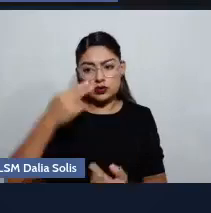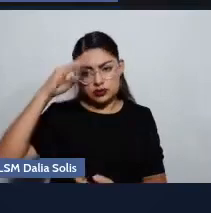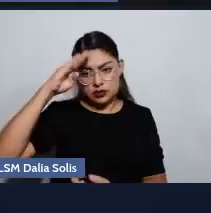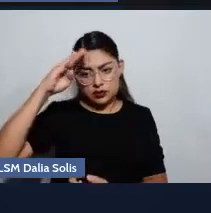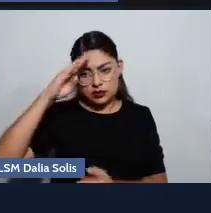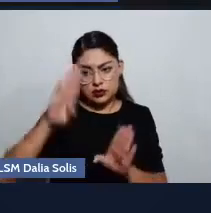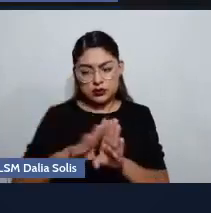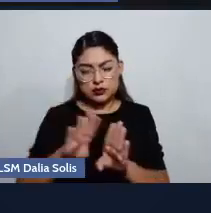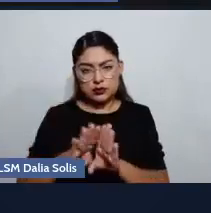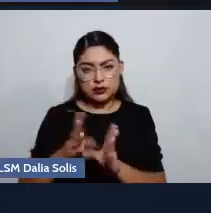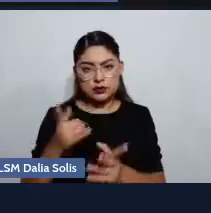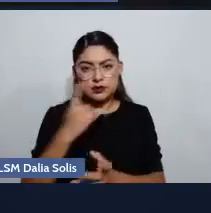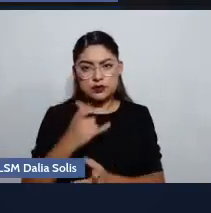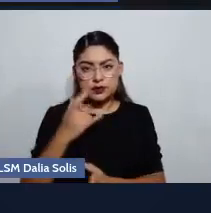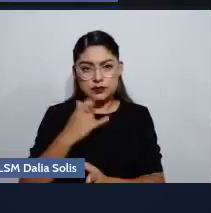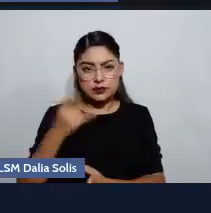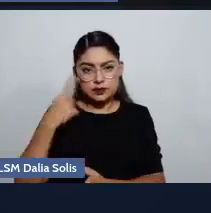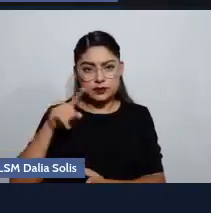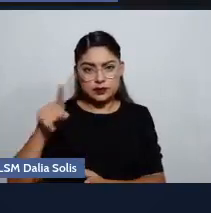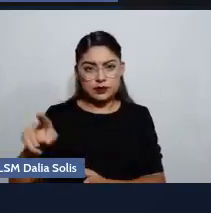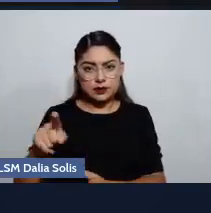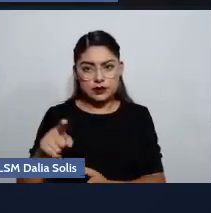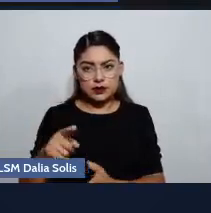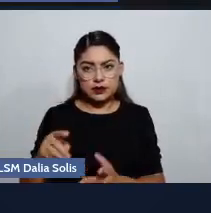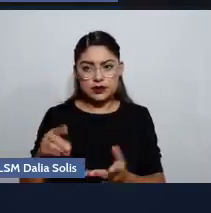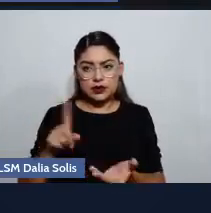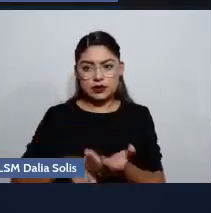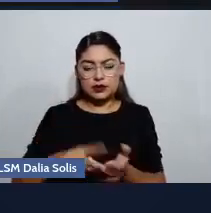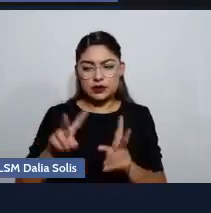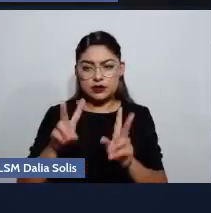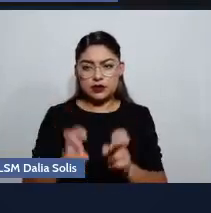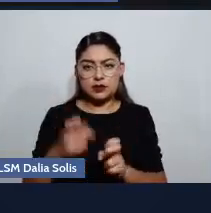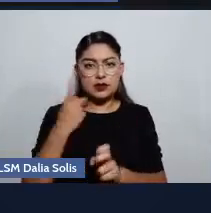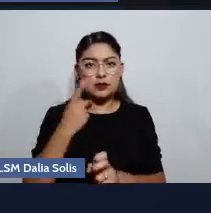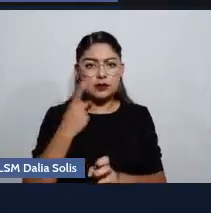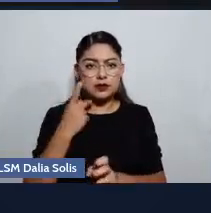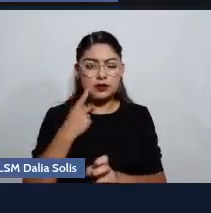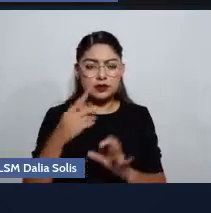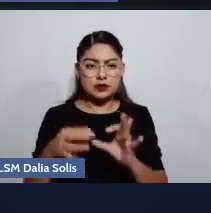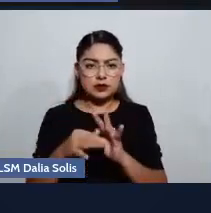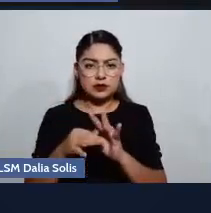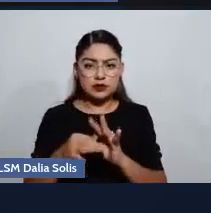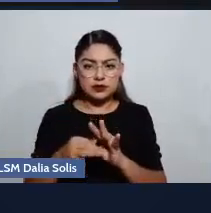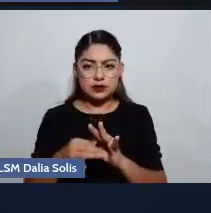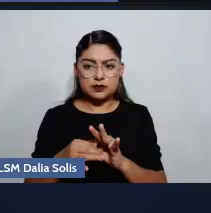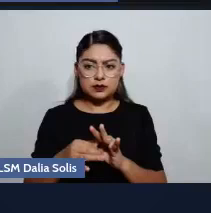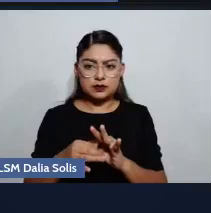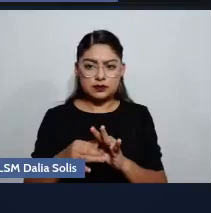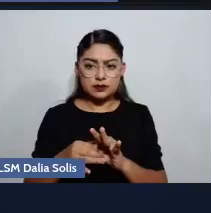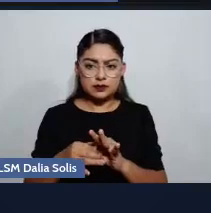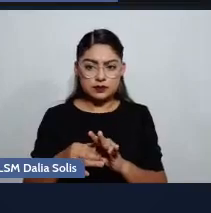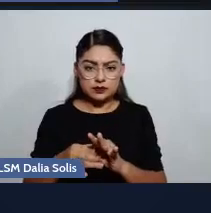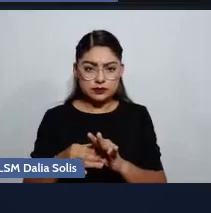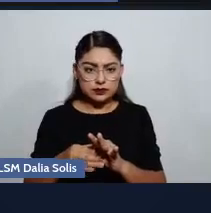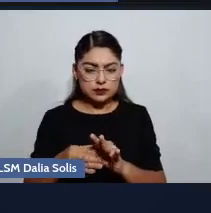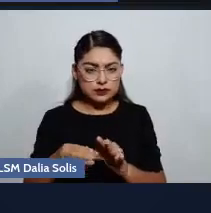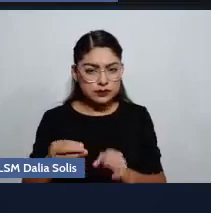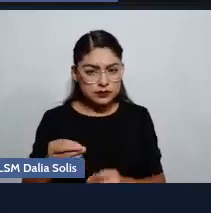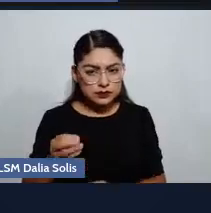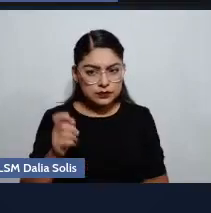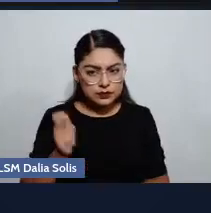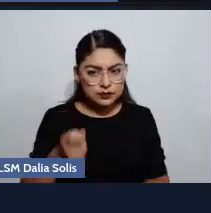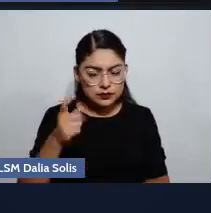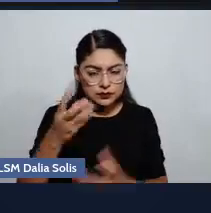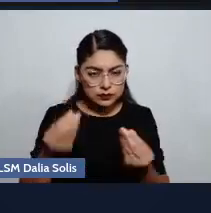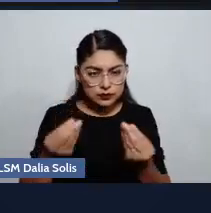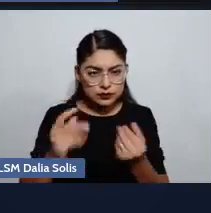continuidad posterior al cambio político que viene en nuestro país, ¿no? Creo que puede ser muy viable. Muchos países viven de esta manera,